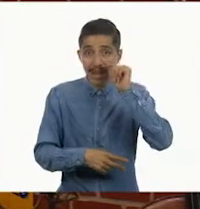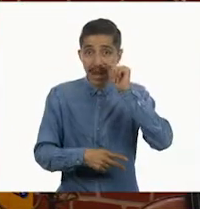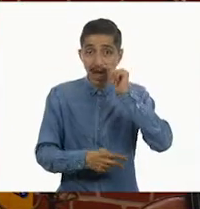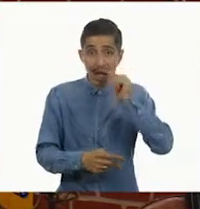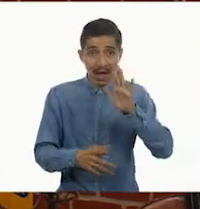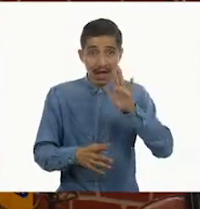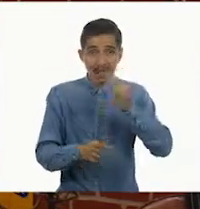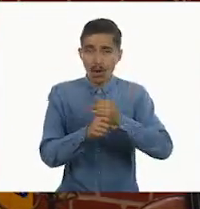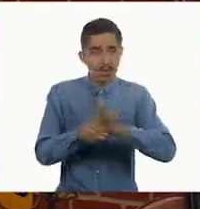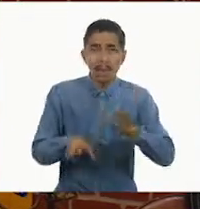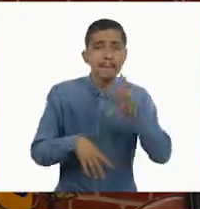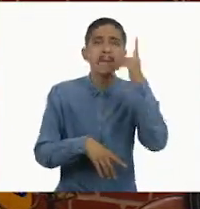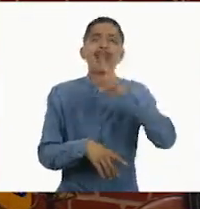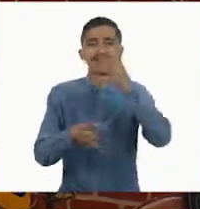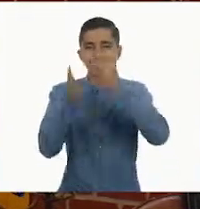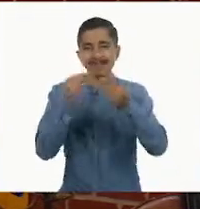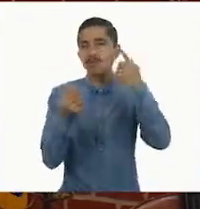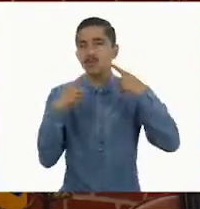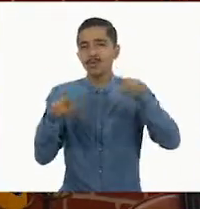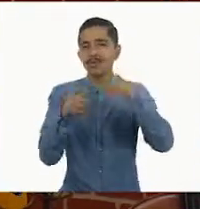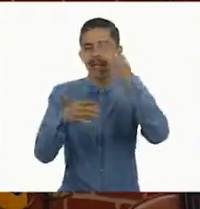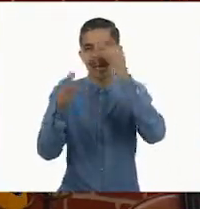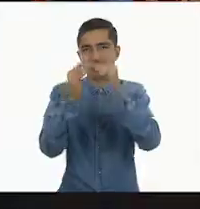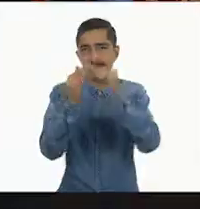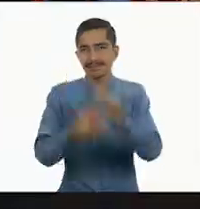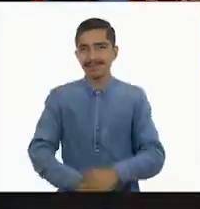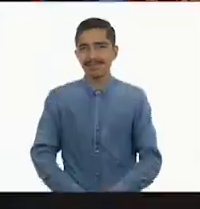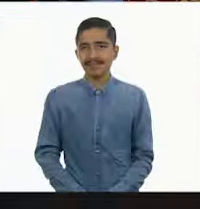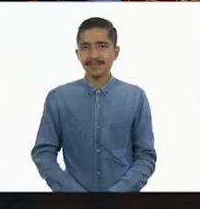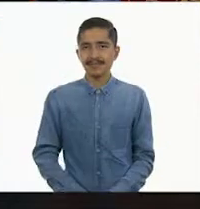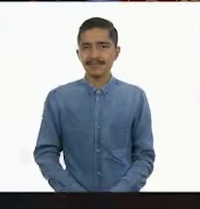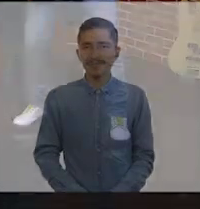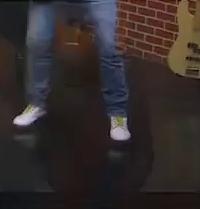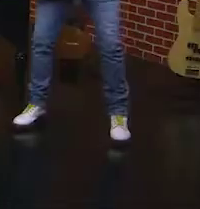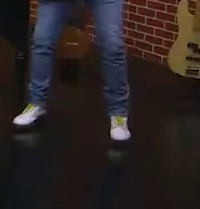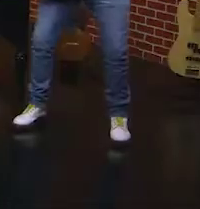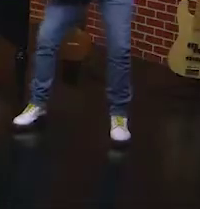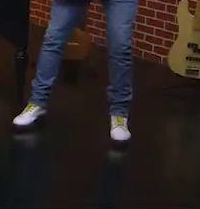porque es imposible. Aquí en Aprende Música en Casa.